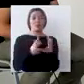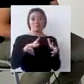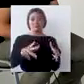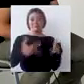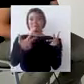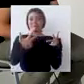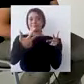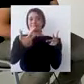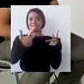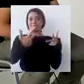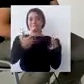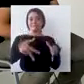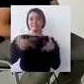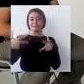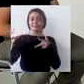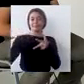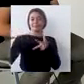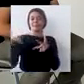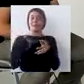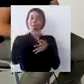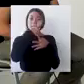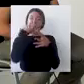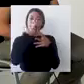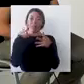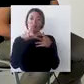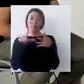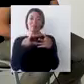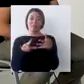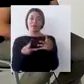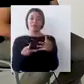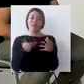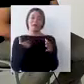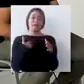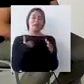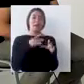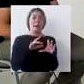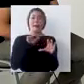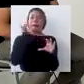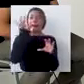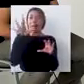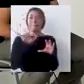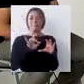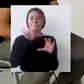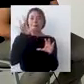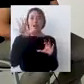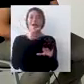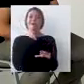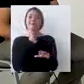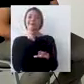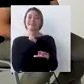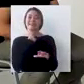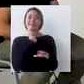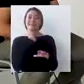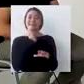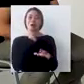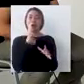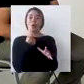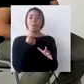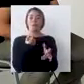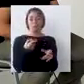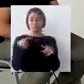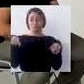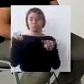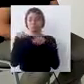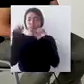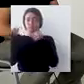videollamadas, pero entre semana estamos enviando el cómic a través de medios digitales para que